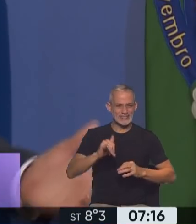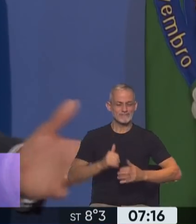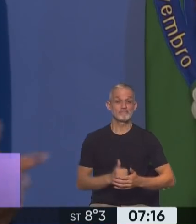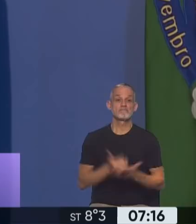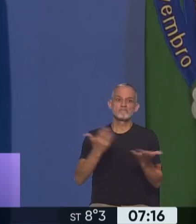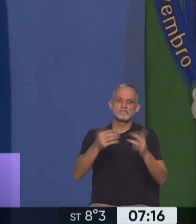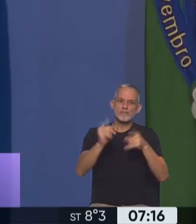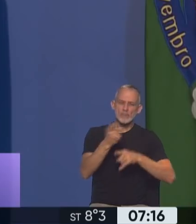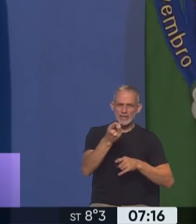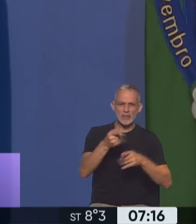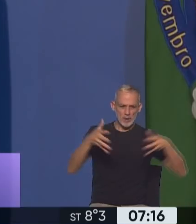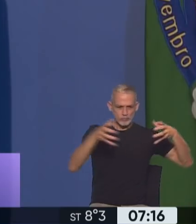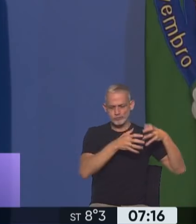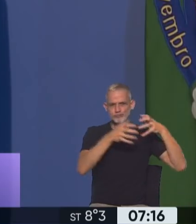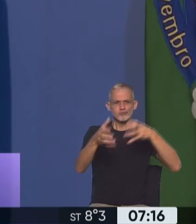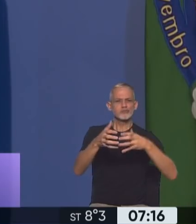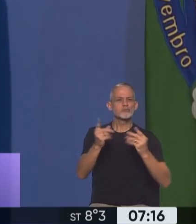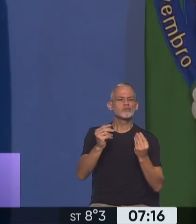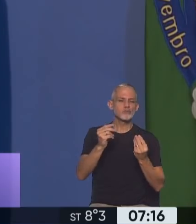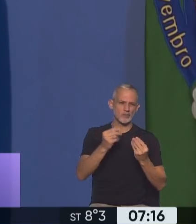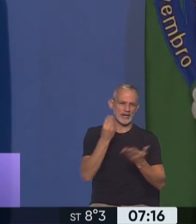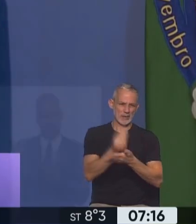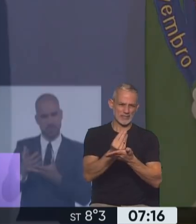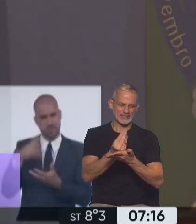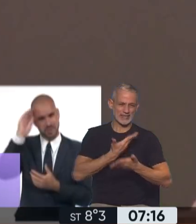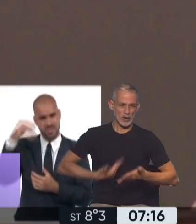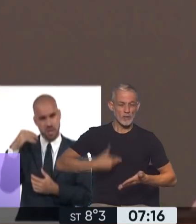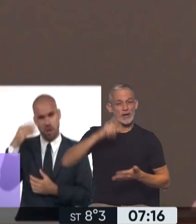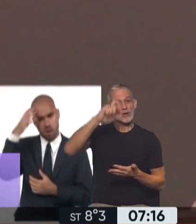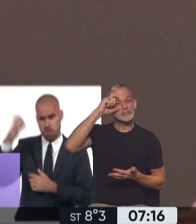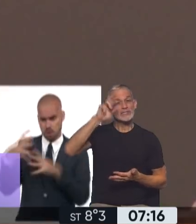viaja con la comitiva presidencial la portavoz, Gabriela Cerruti.